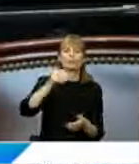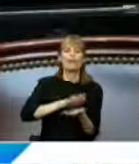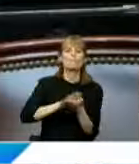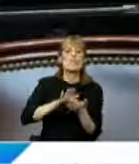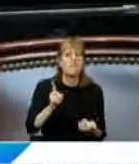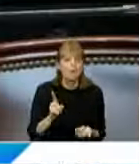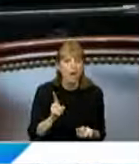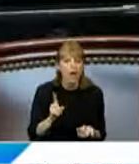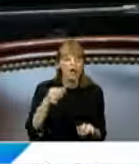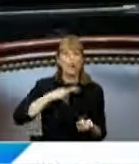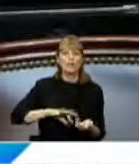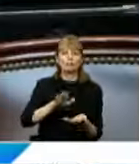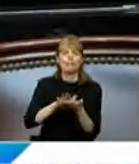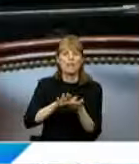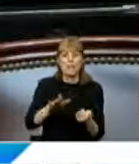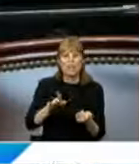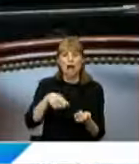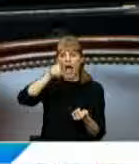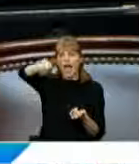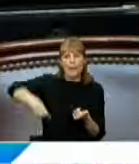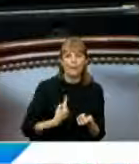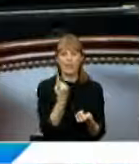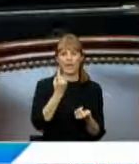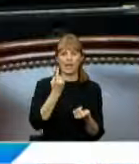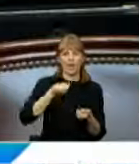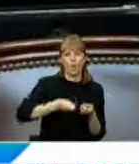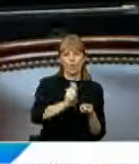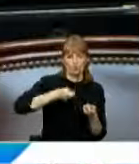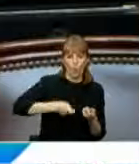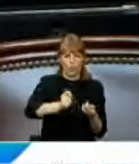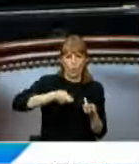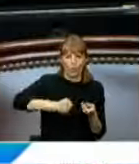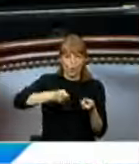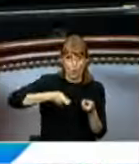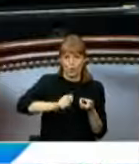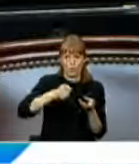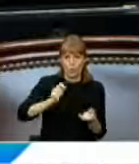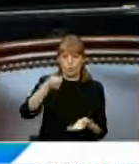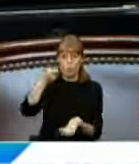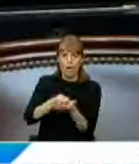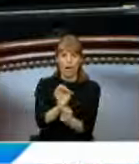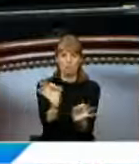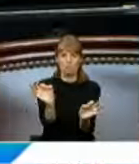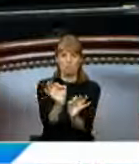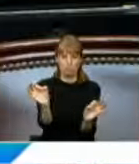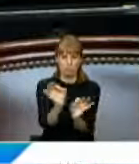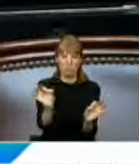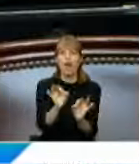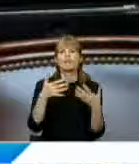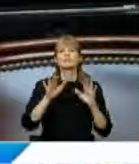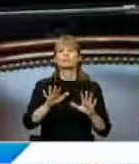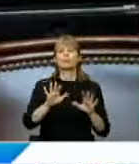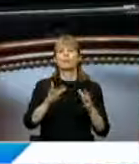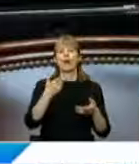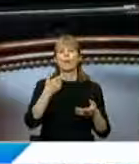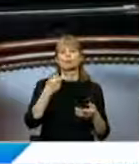los aumentos a la mínima y generando una cuantiosa cantidad de juicios que no pagaban y esperaban que los jubilados